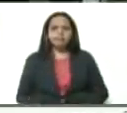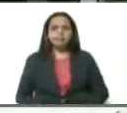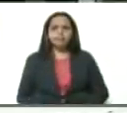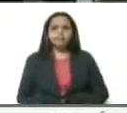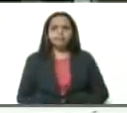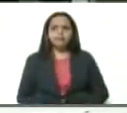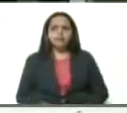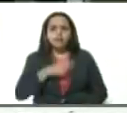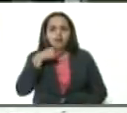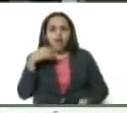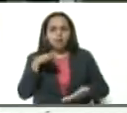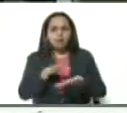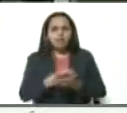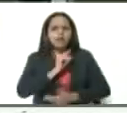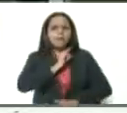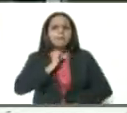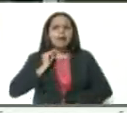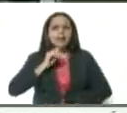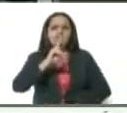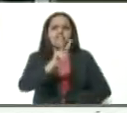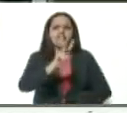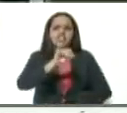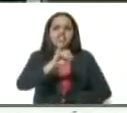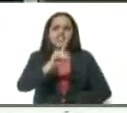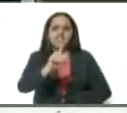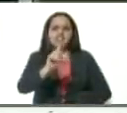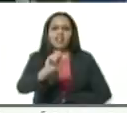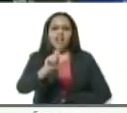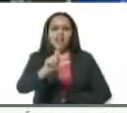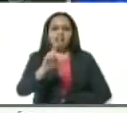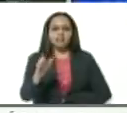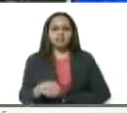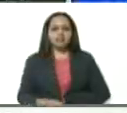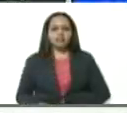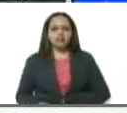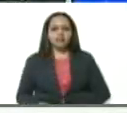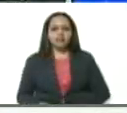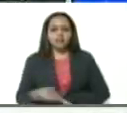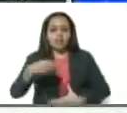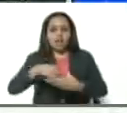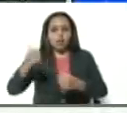de la muerte del padre Vidal Atencio en Maracaibo.